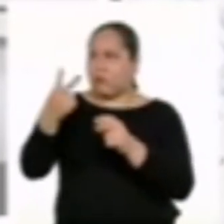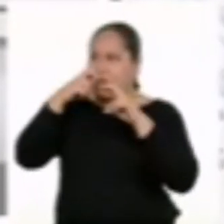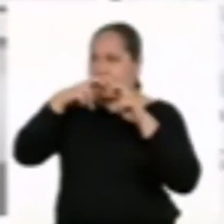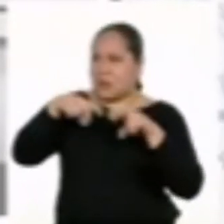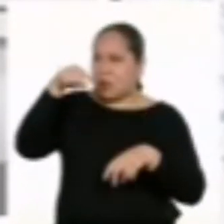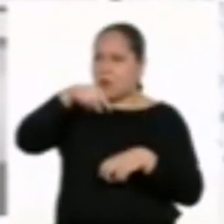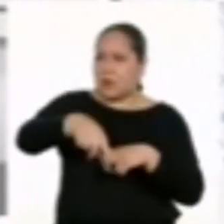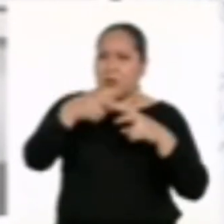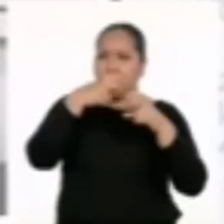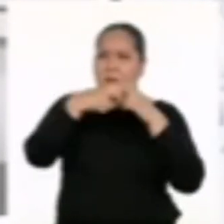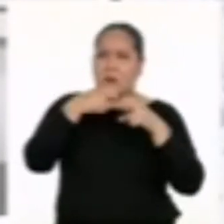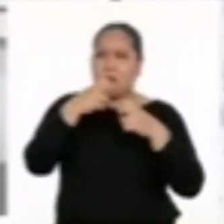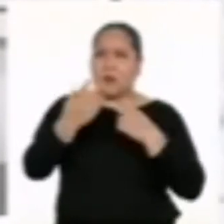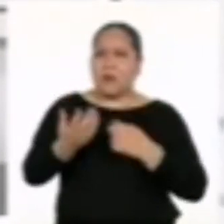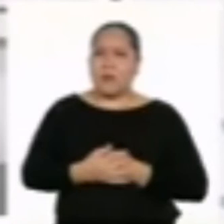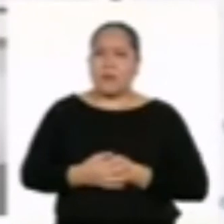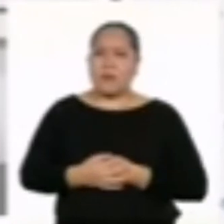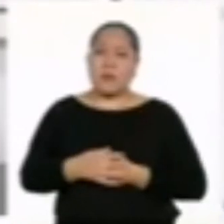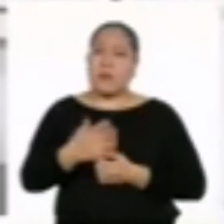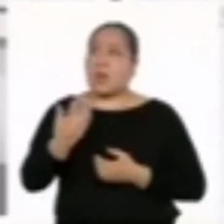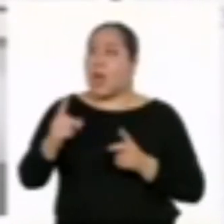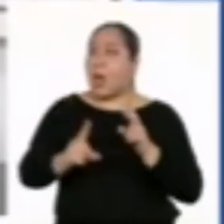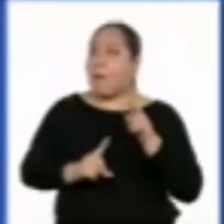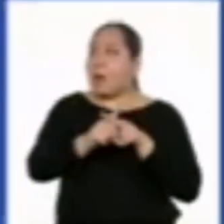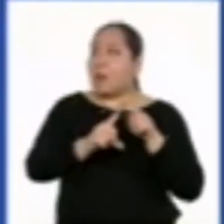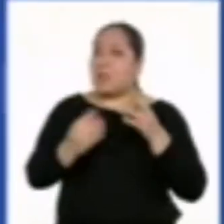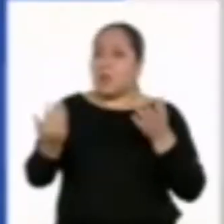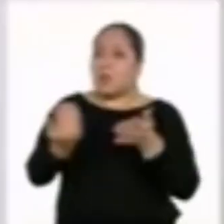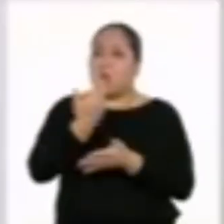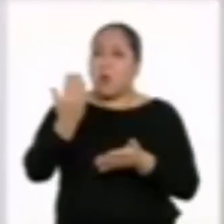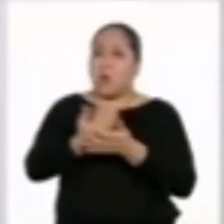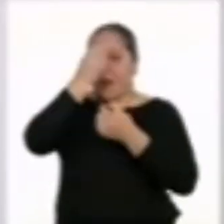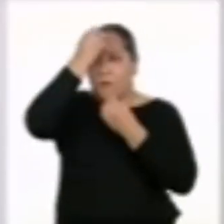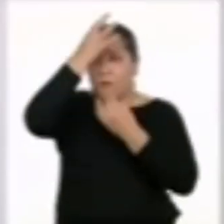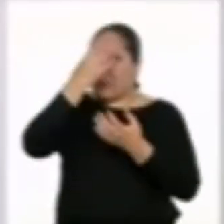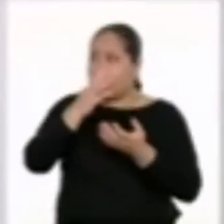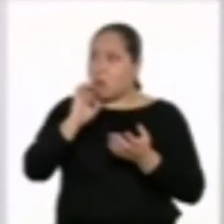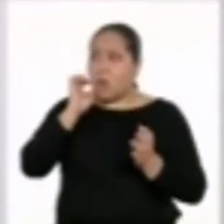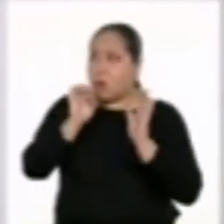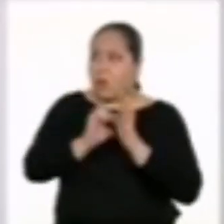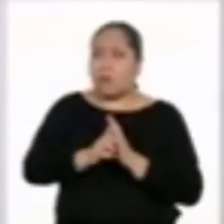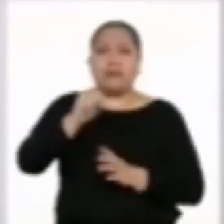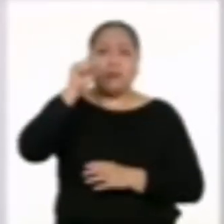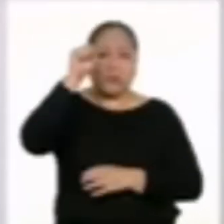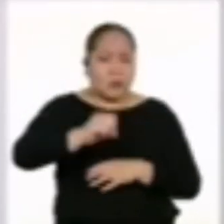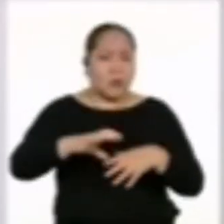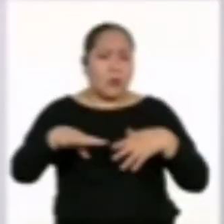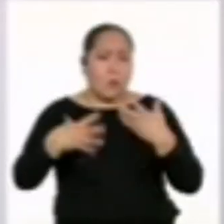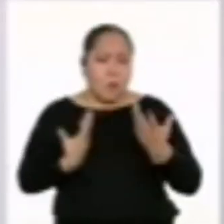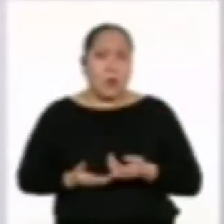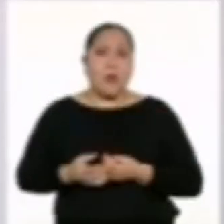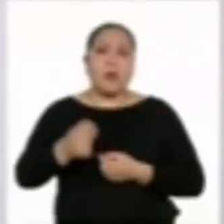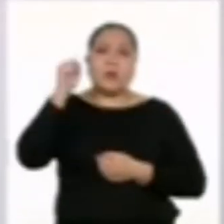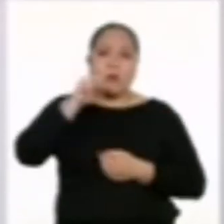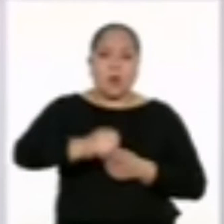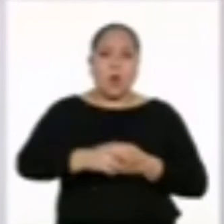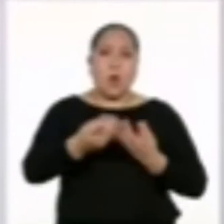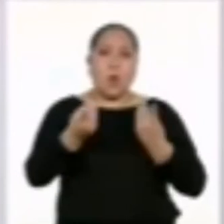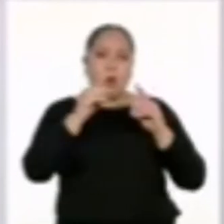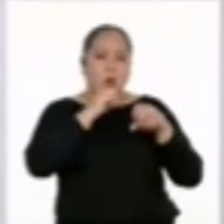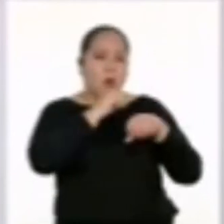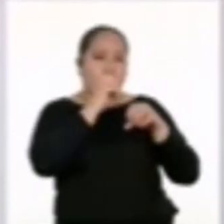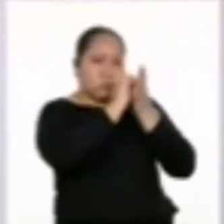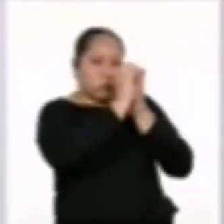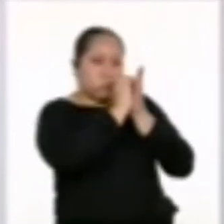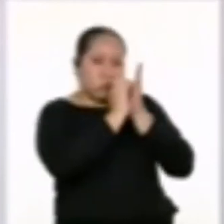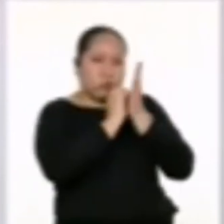abordando? Si aparecen nuevos datos, por ejemplo. Se puede, sí, tanto en la elaboración de un